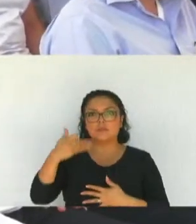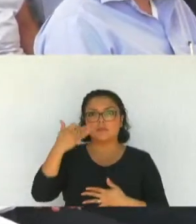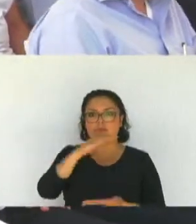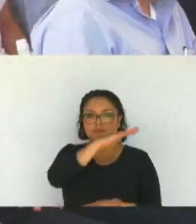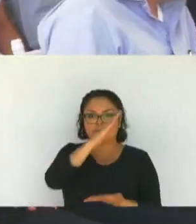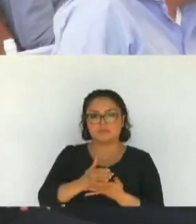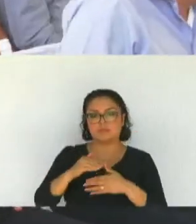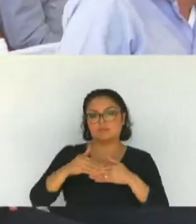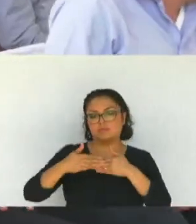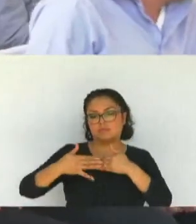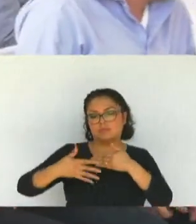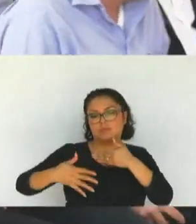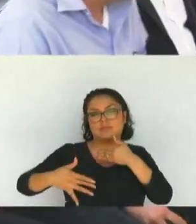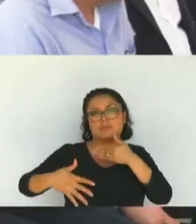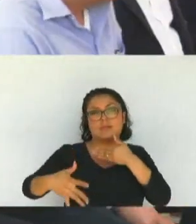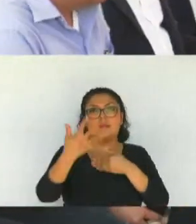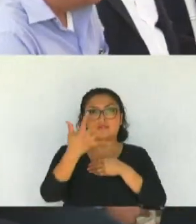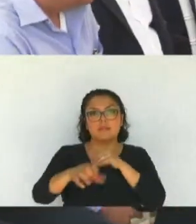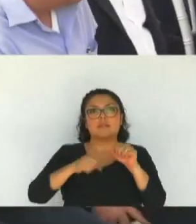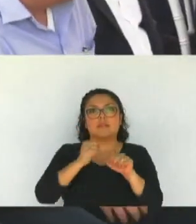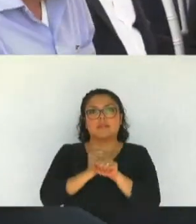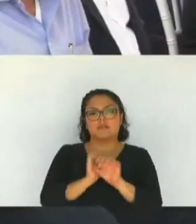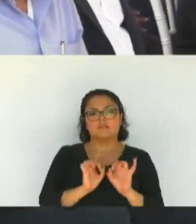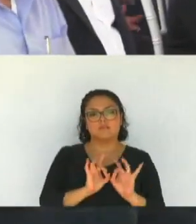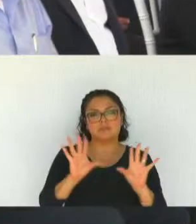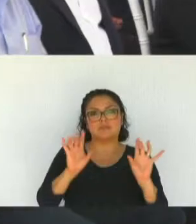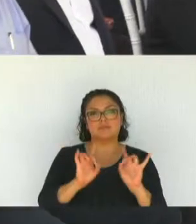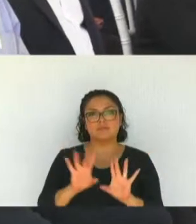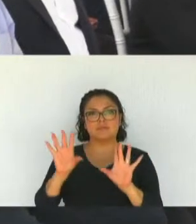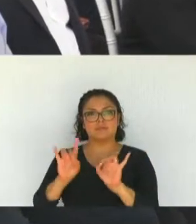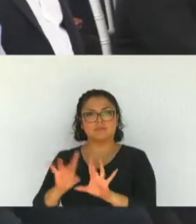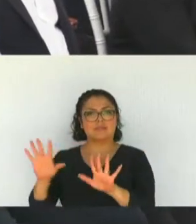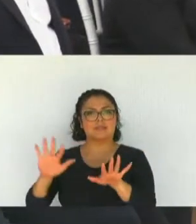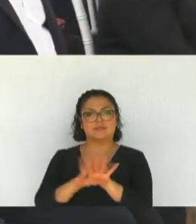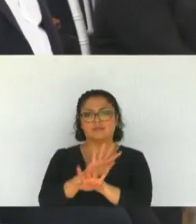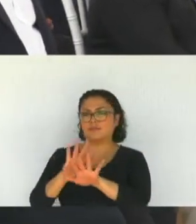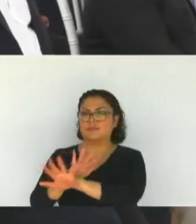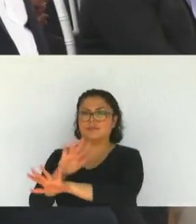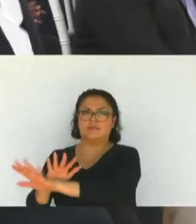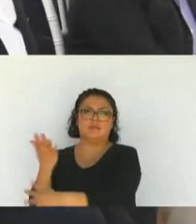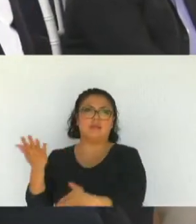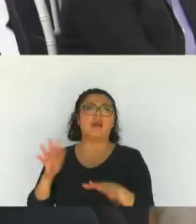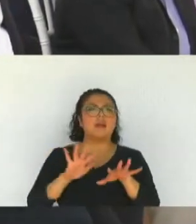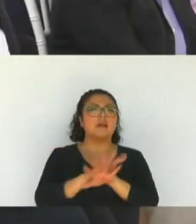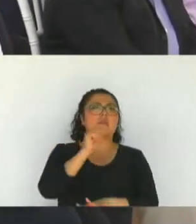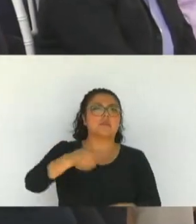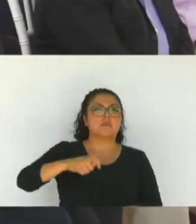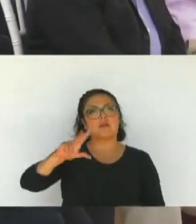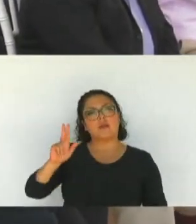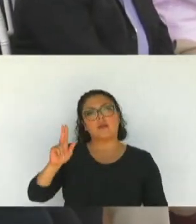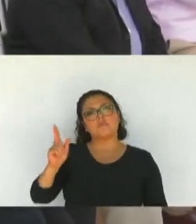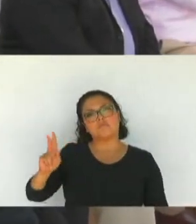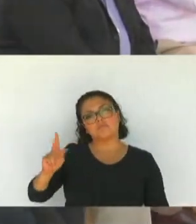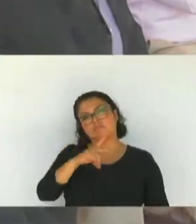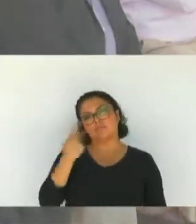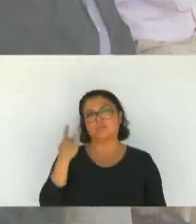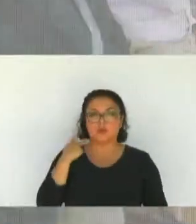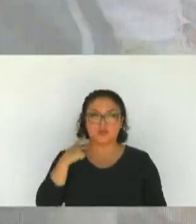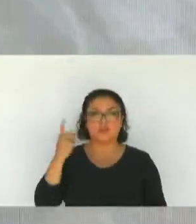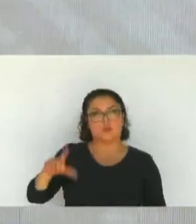periodo clave para comprender grandes transformaciones políticas, económicas, sociales y culturales también. Sin